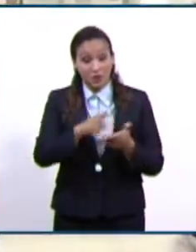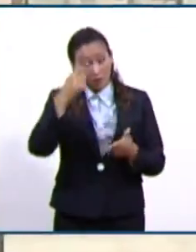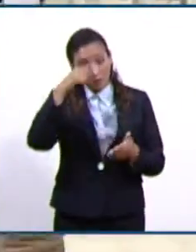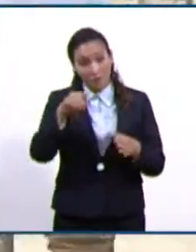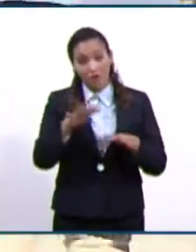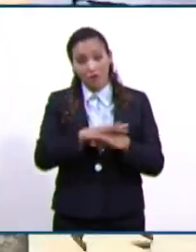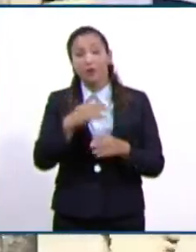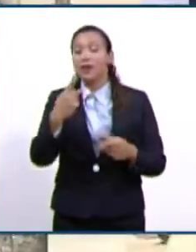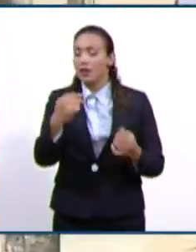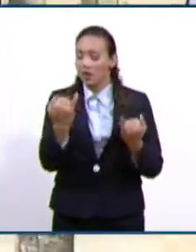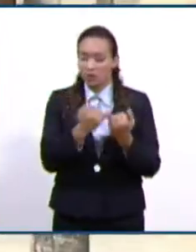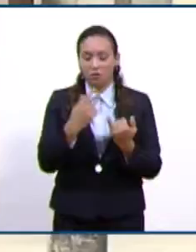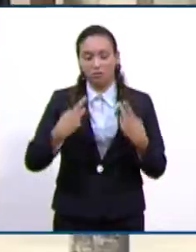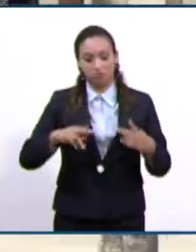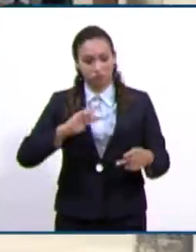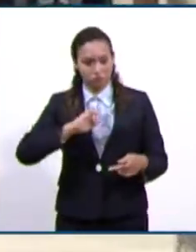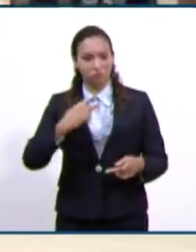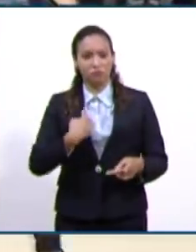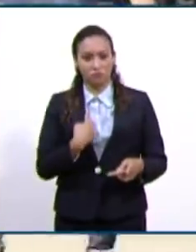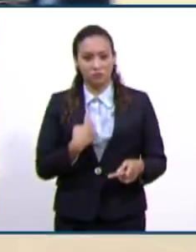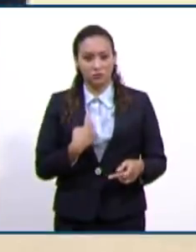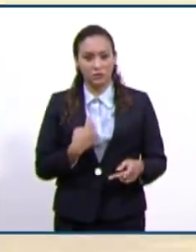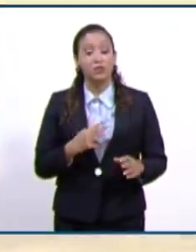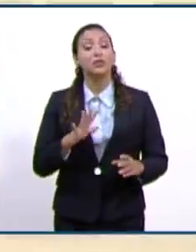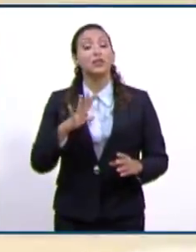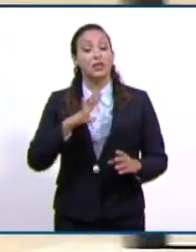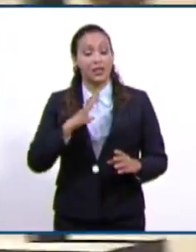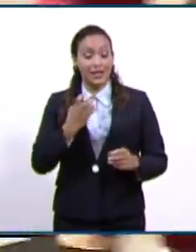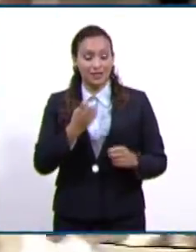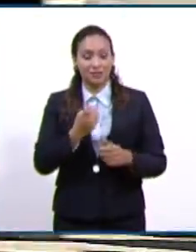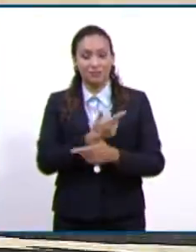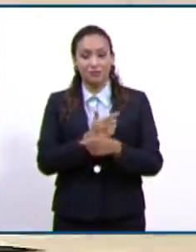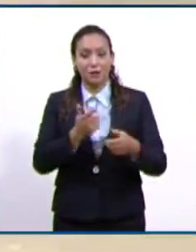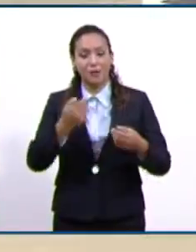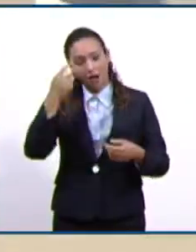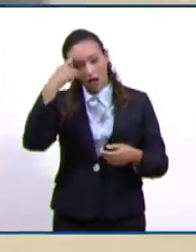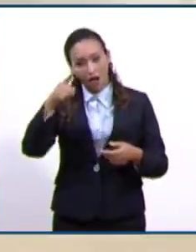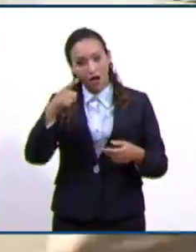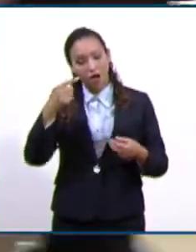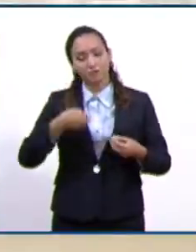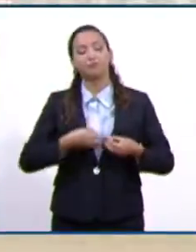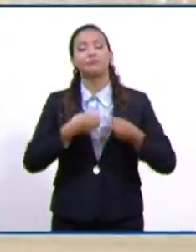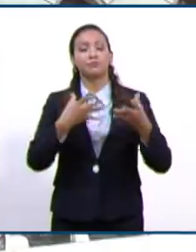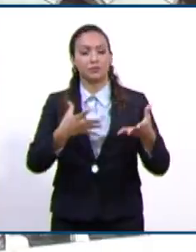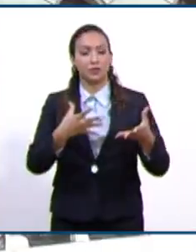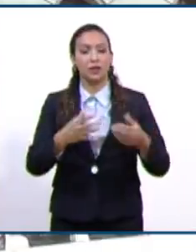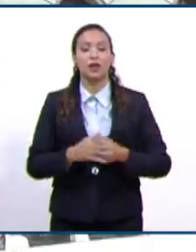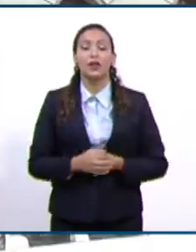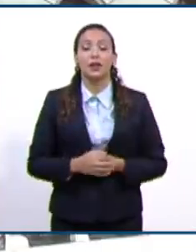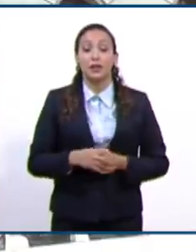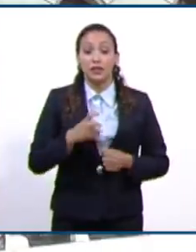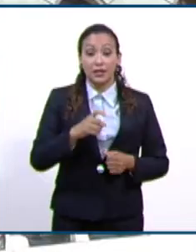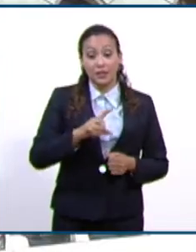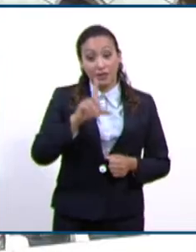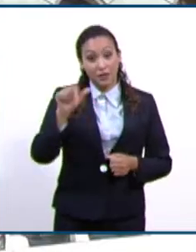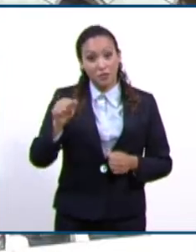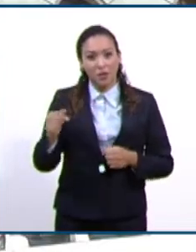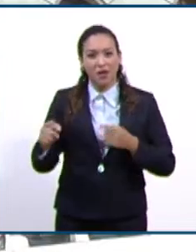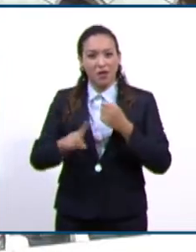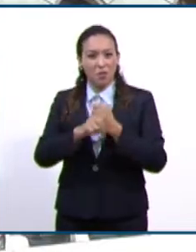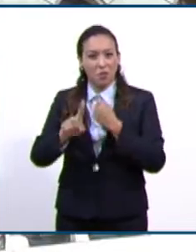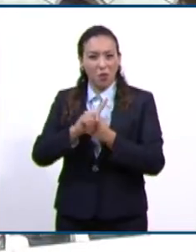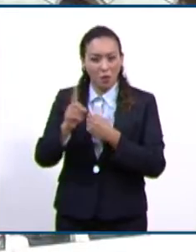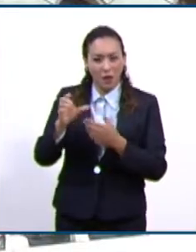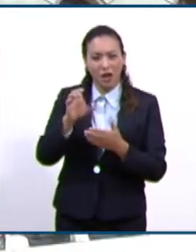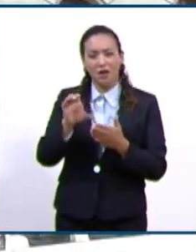las transexuales, y se han definido los límites de la libertad de expresión para que no sea utilizada como argumento de discursos discriminatorios